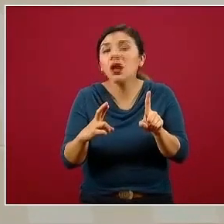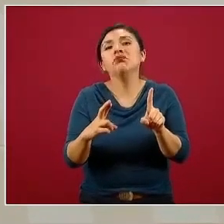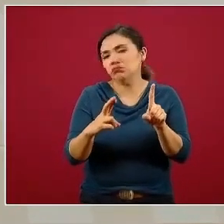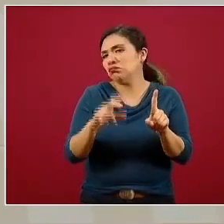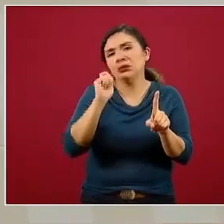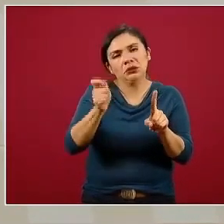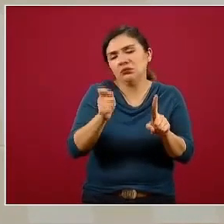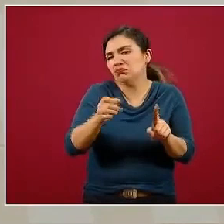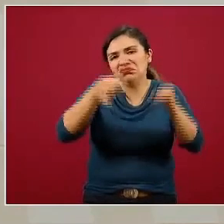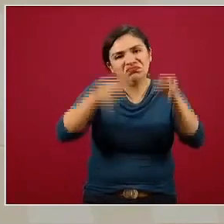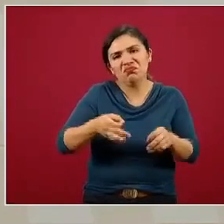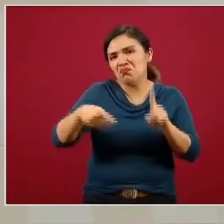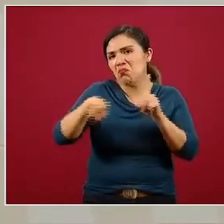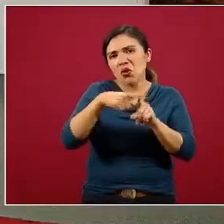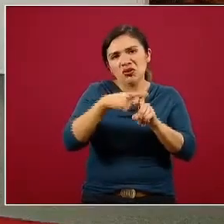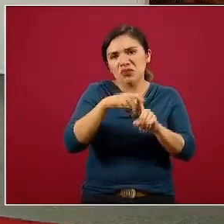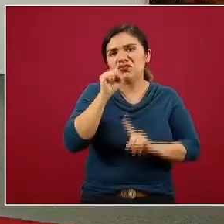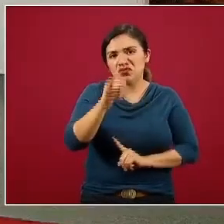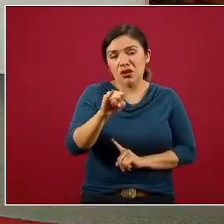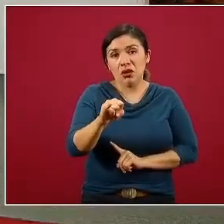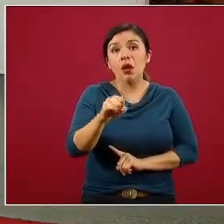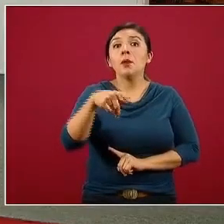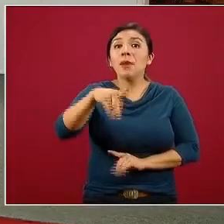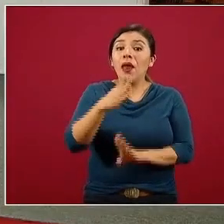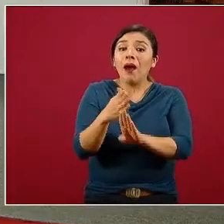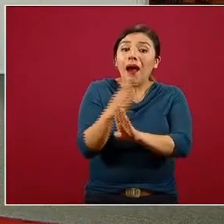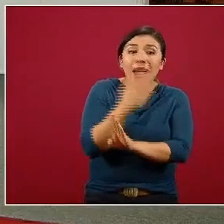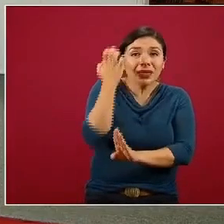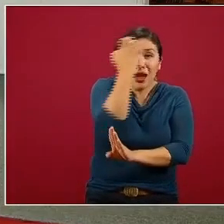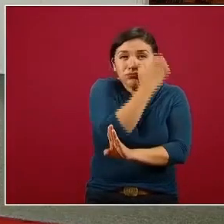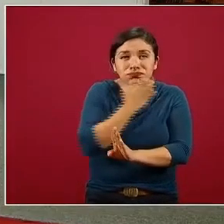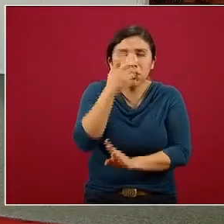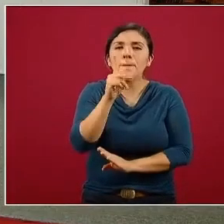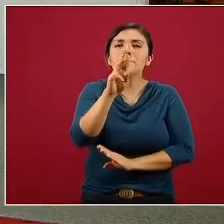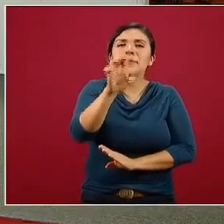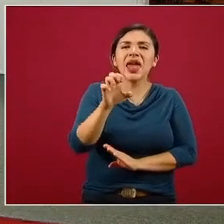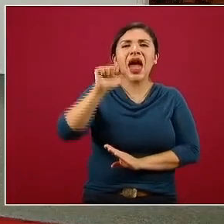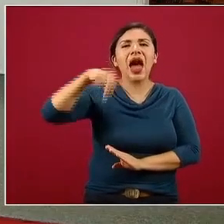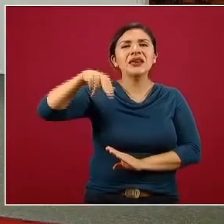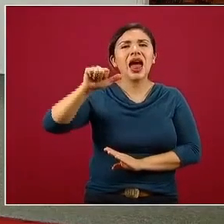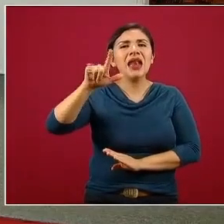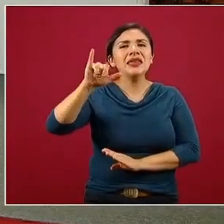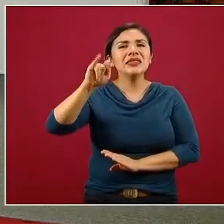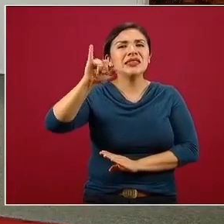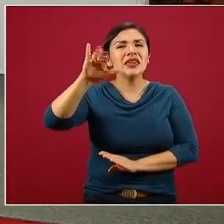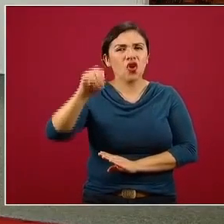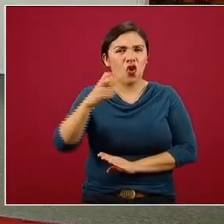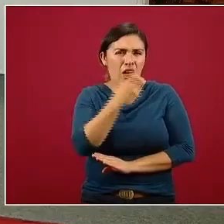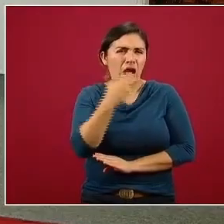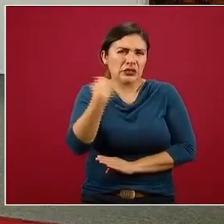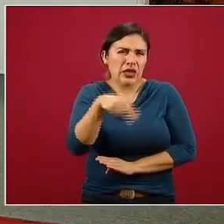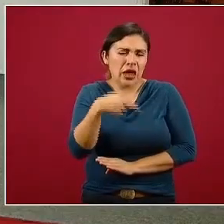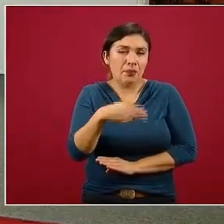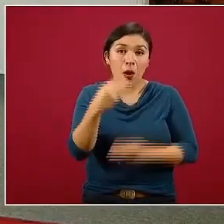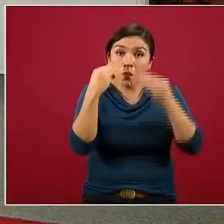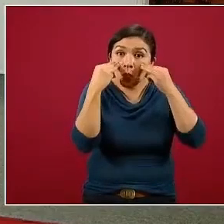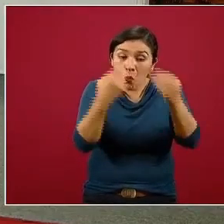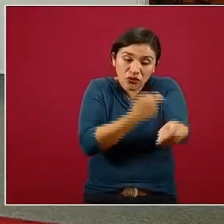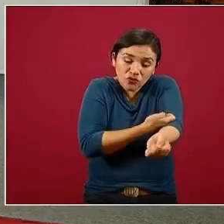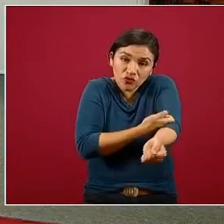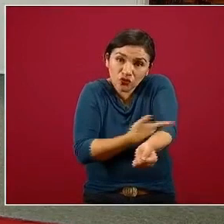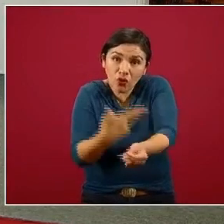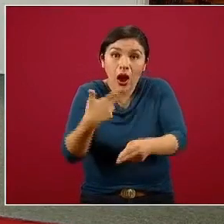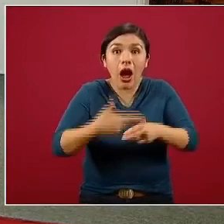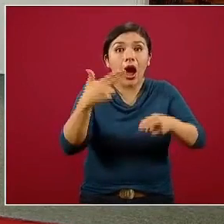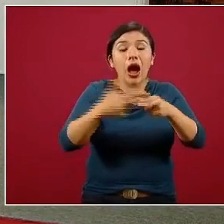positivo. Lógicamente las fases preanalíticas, así se le dice a este periodo que pasa entre que desde que la muestra es tomada hasta que llega